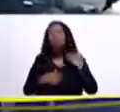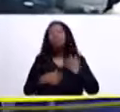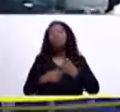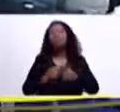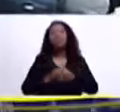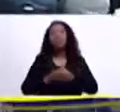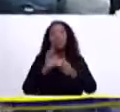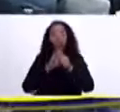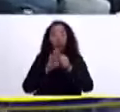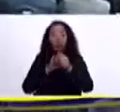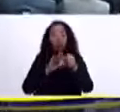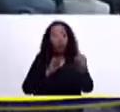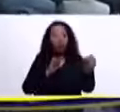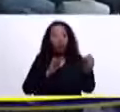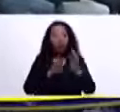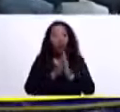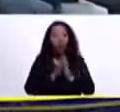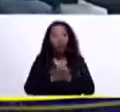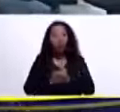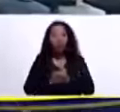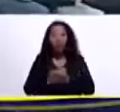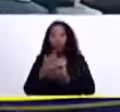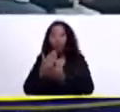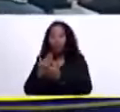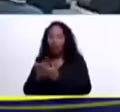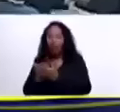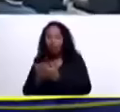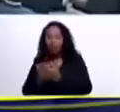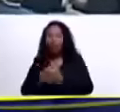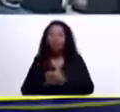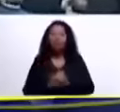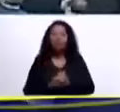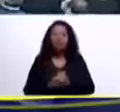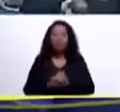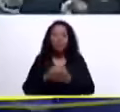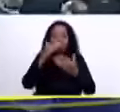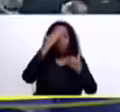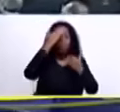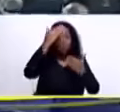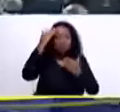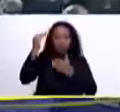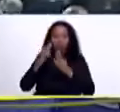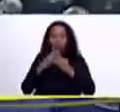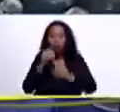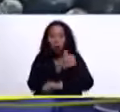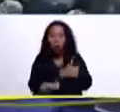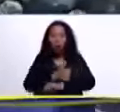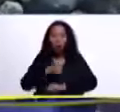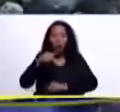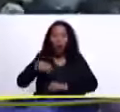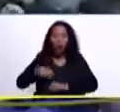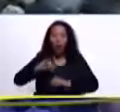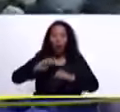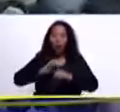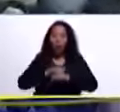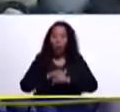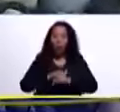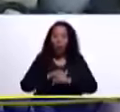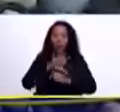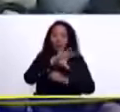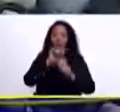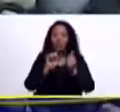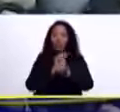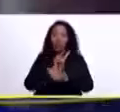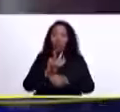Micrófono para el diputado. Gracias, presidente. Saludo a las autoridades, Jorge Rodríguez, vicepresidenta